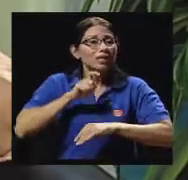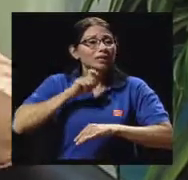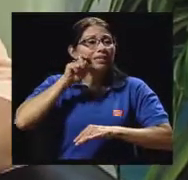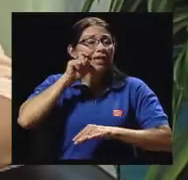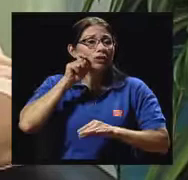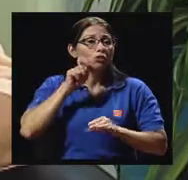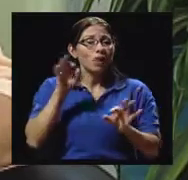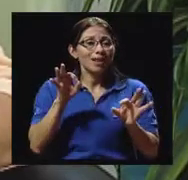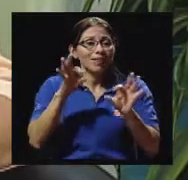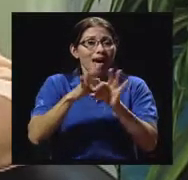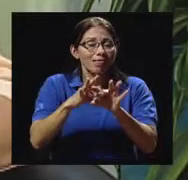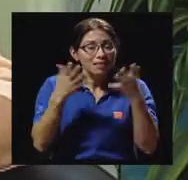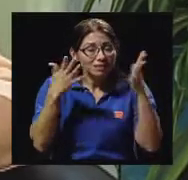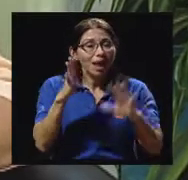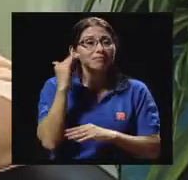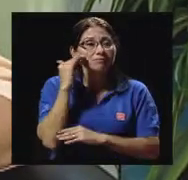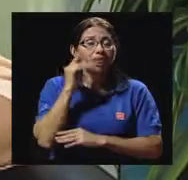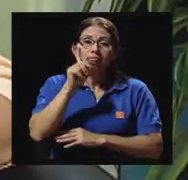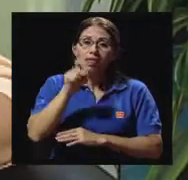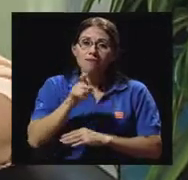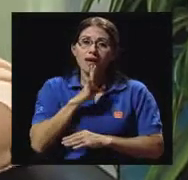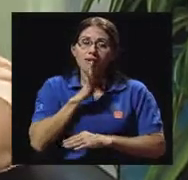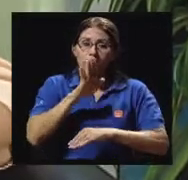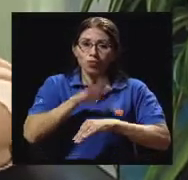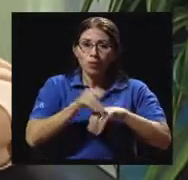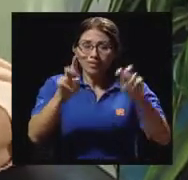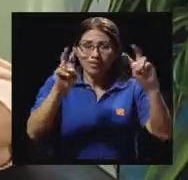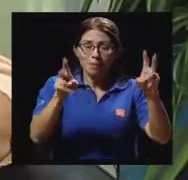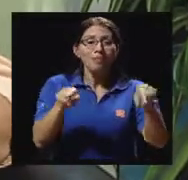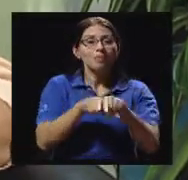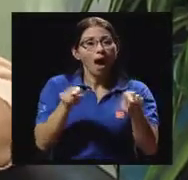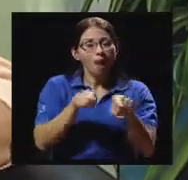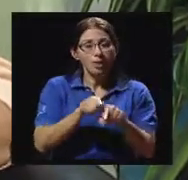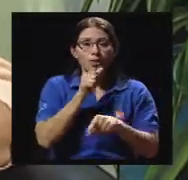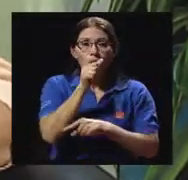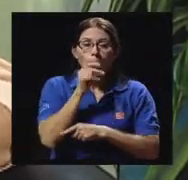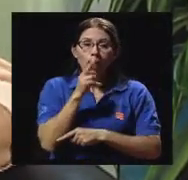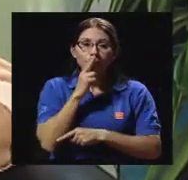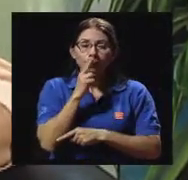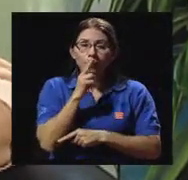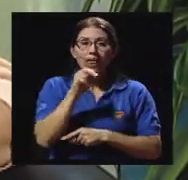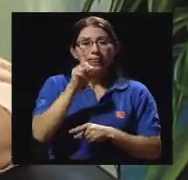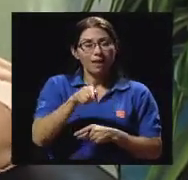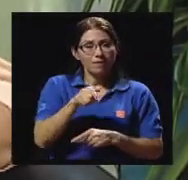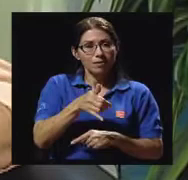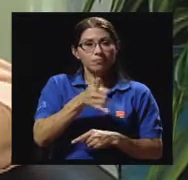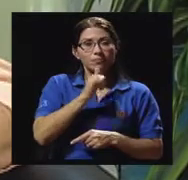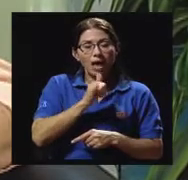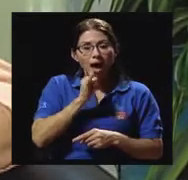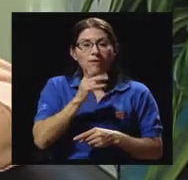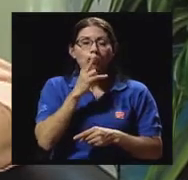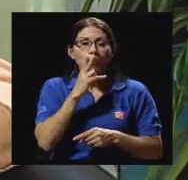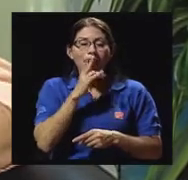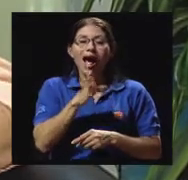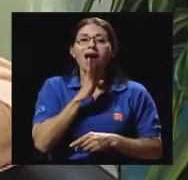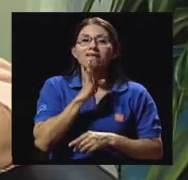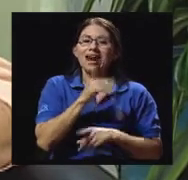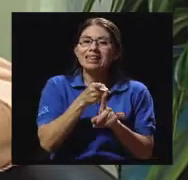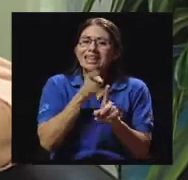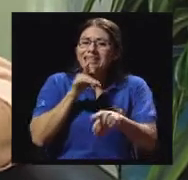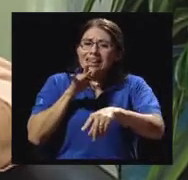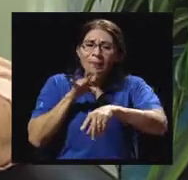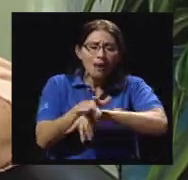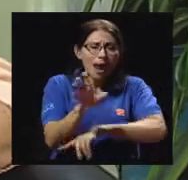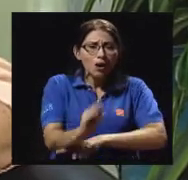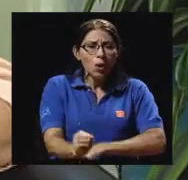encontrado que hay que hablar de sexualidad tempranamente, también de drogas y de drogas legales especialmente desde muy tempranos. Muy